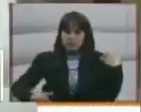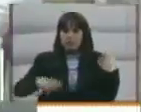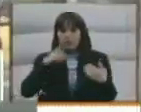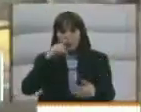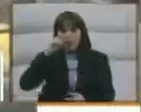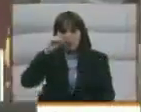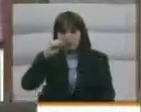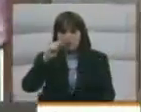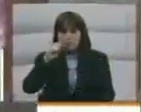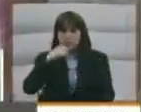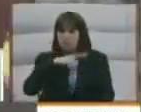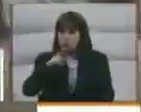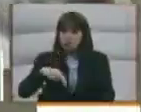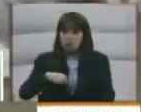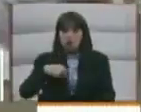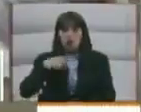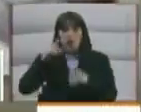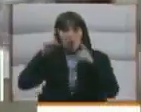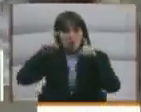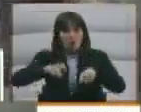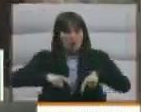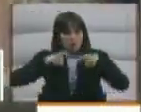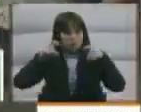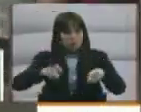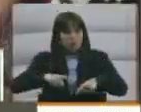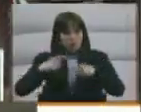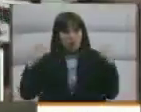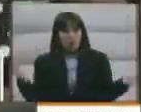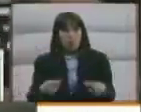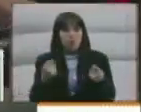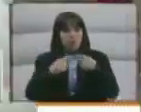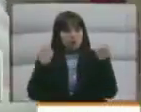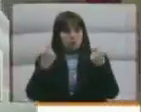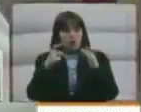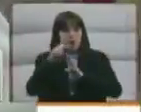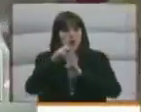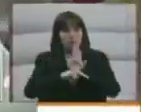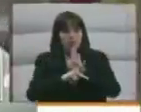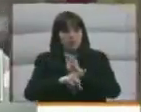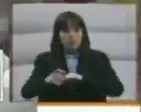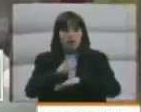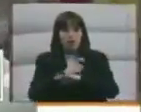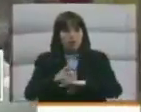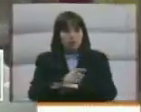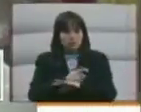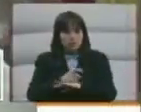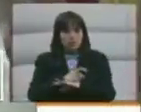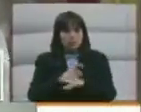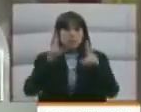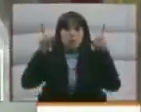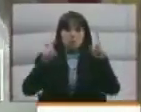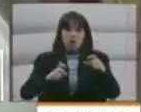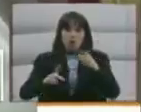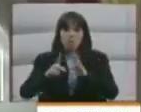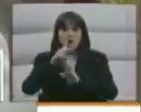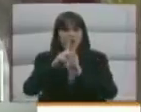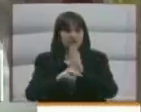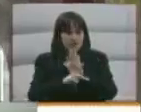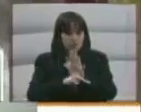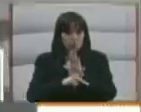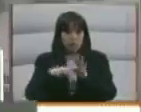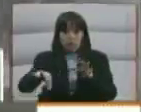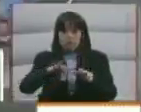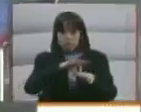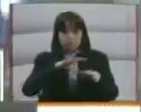los campesinos seamos el promotor de un nuevo plan de gobierno, los promotores de una nueva planificación de nuestra siembra agrícola de